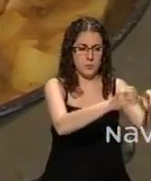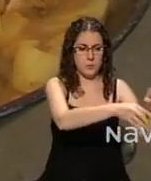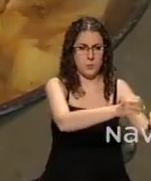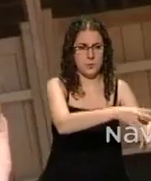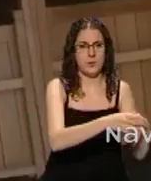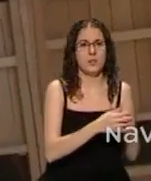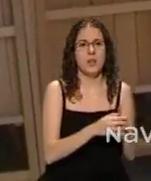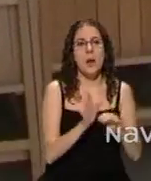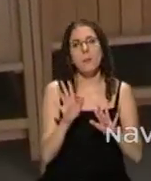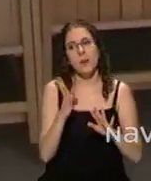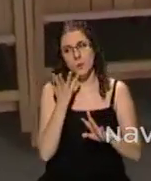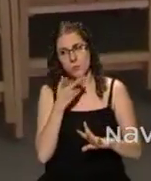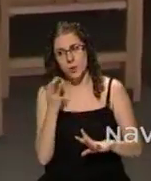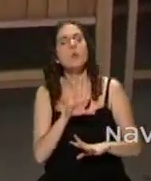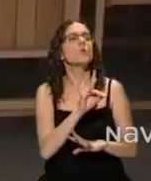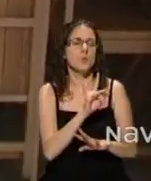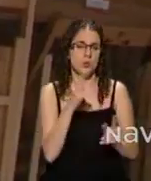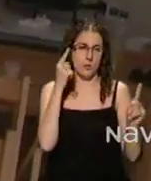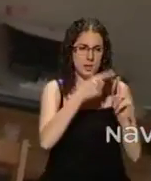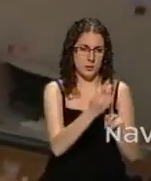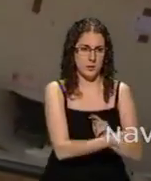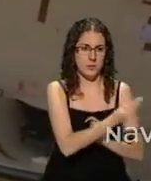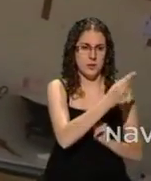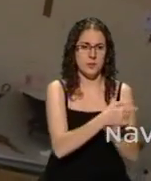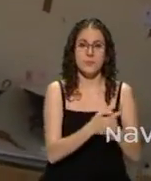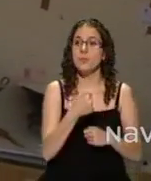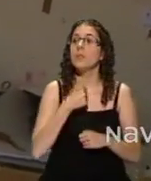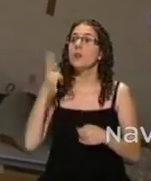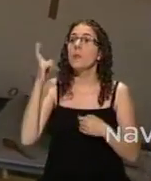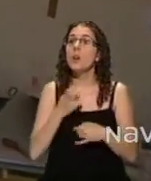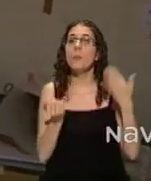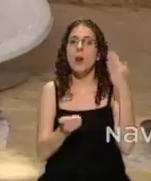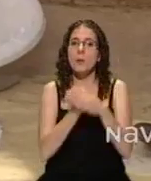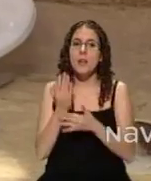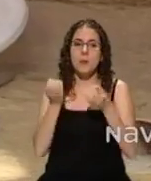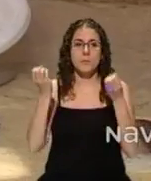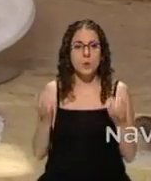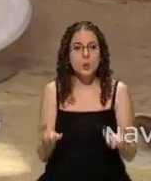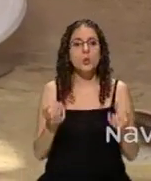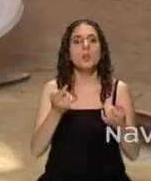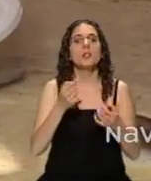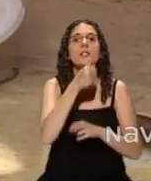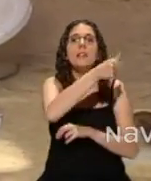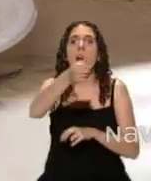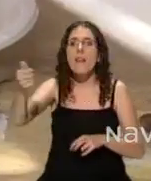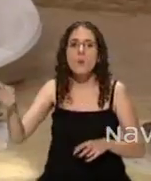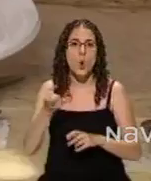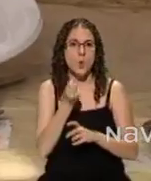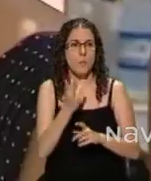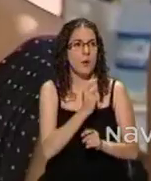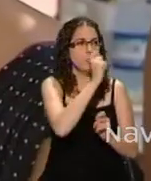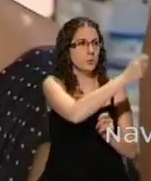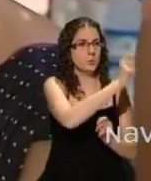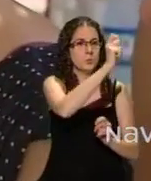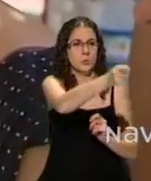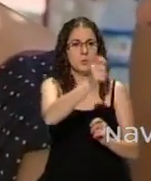para perjudicar. Yo me encargo de venir por las mañanas temprano, darles un número a cada participante y ya, pues de ahí